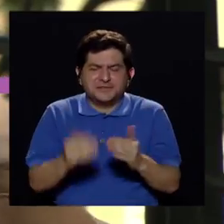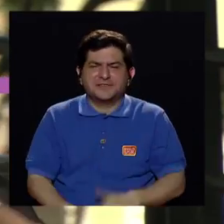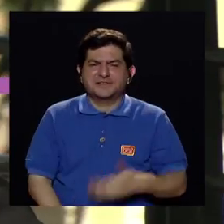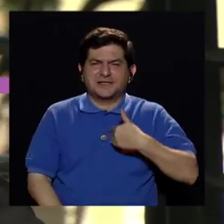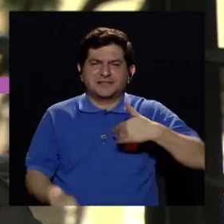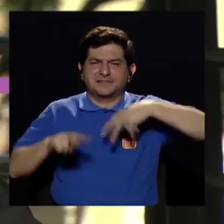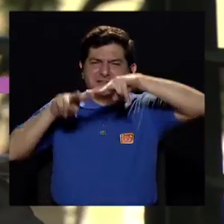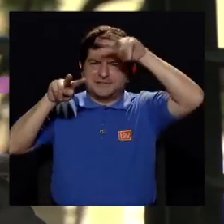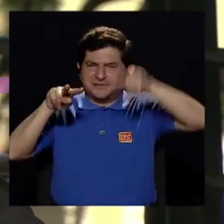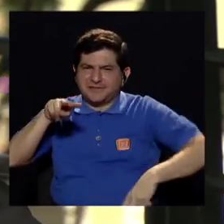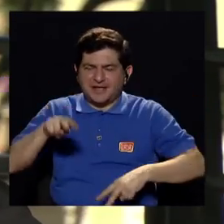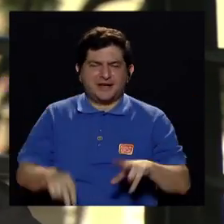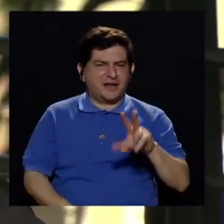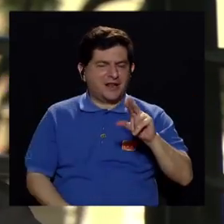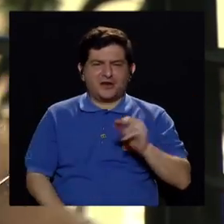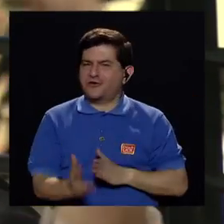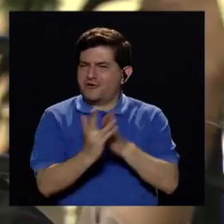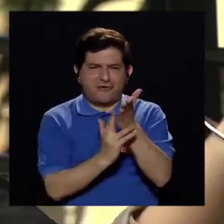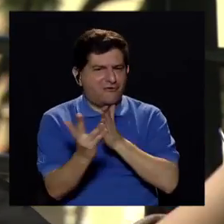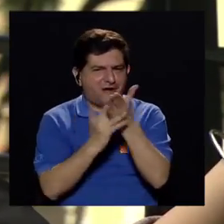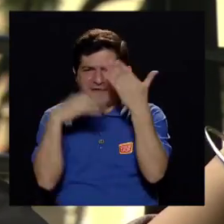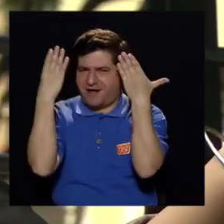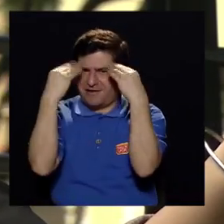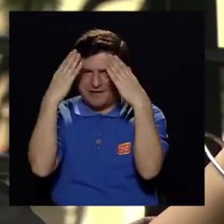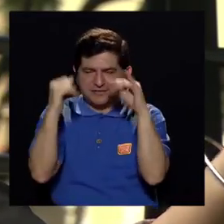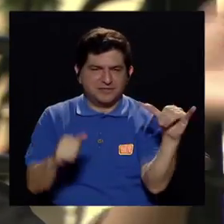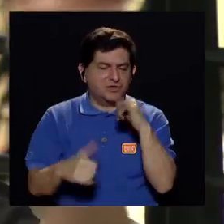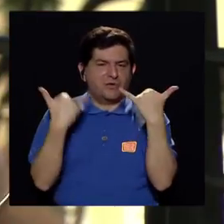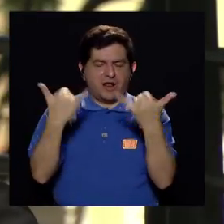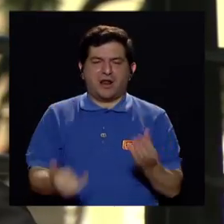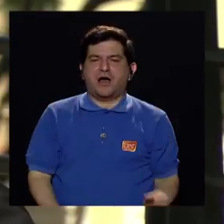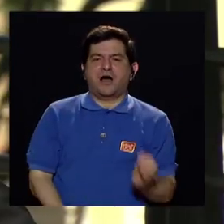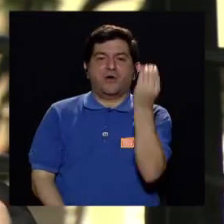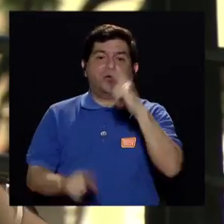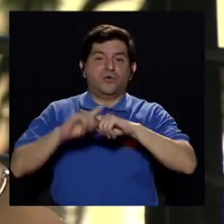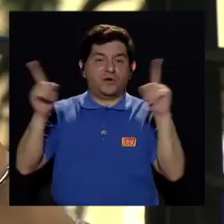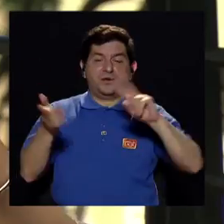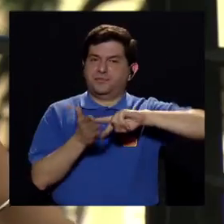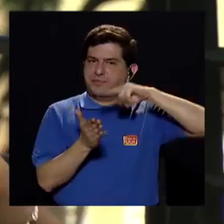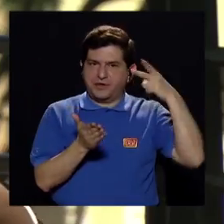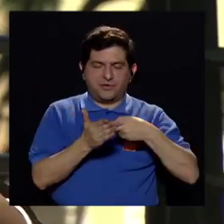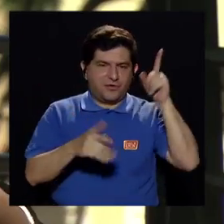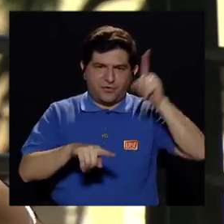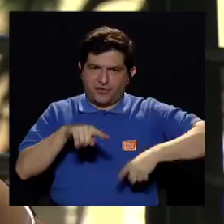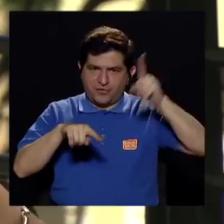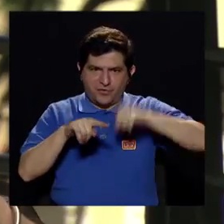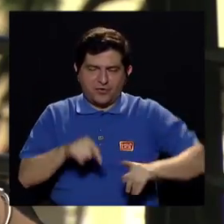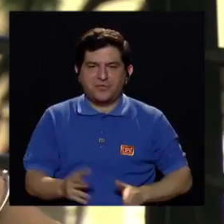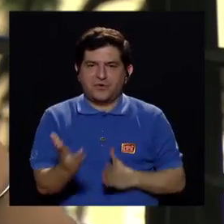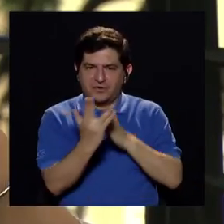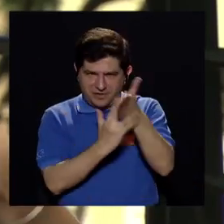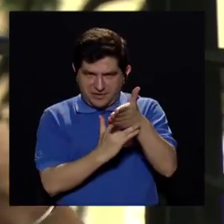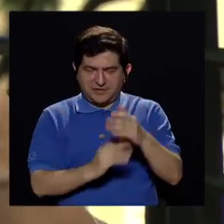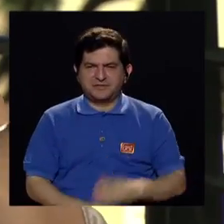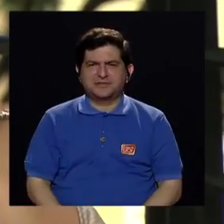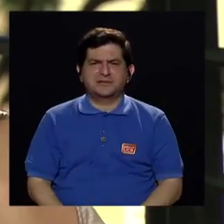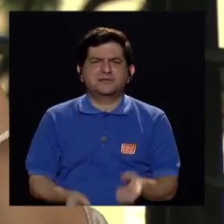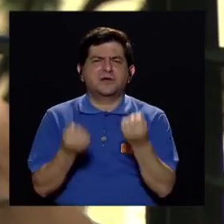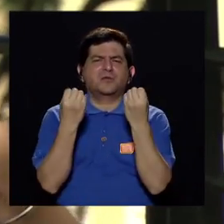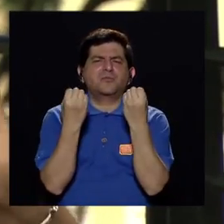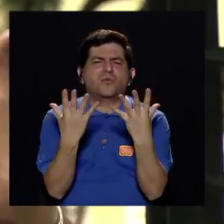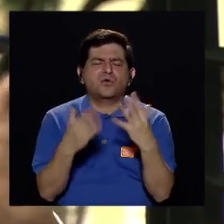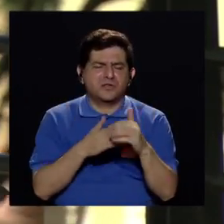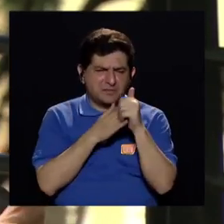desventaja porque no han tenido la accesibilidad de información que tienen ahora los jóvenes, pero no significa que no puedan acceder a ella. Hay muchas guías, hay